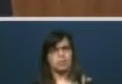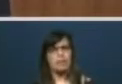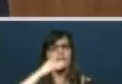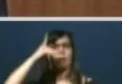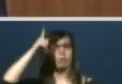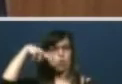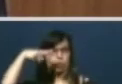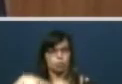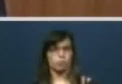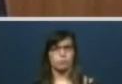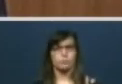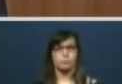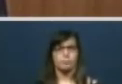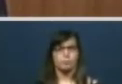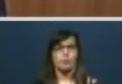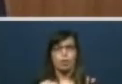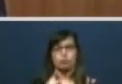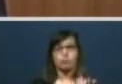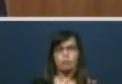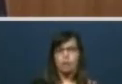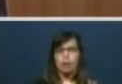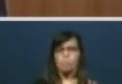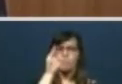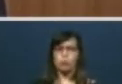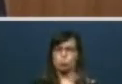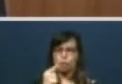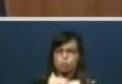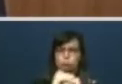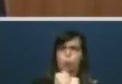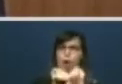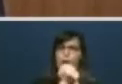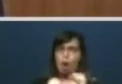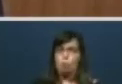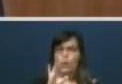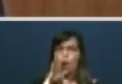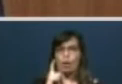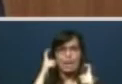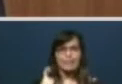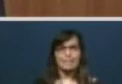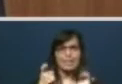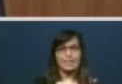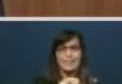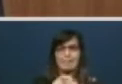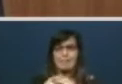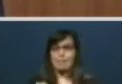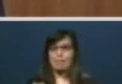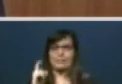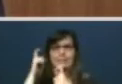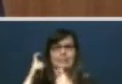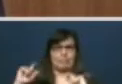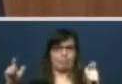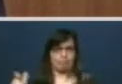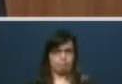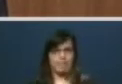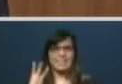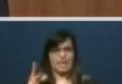todo ello con equilibrio presupuestario y en un contexto de reducción de la deuda de las tres que aún la tienen son logros